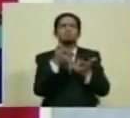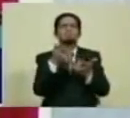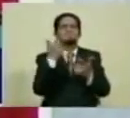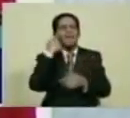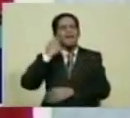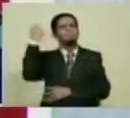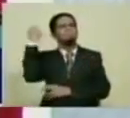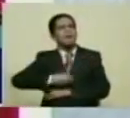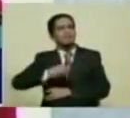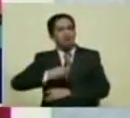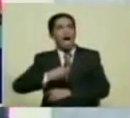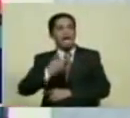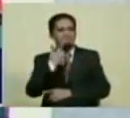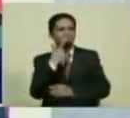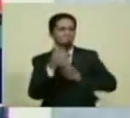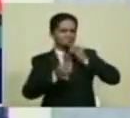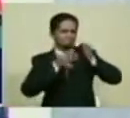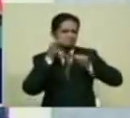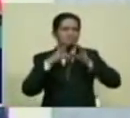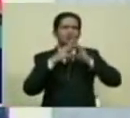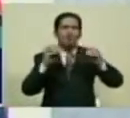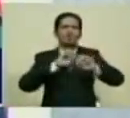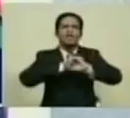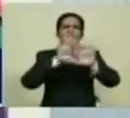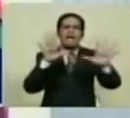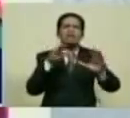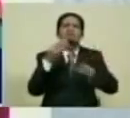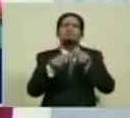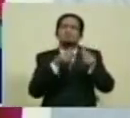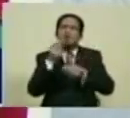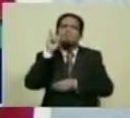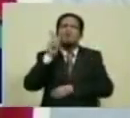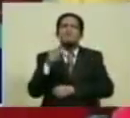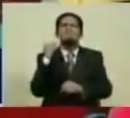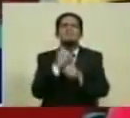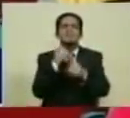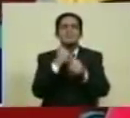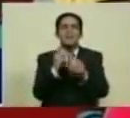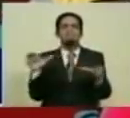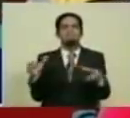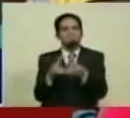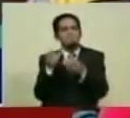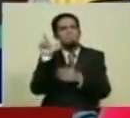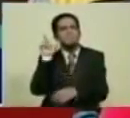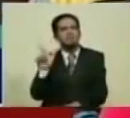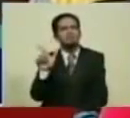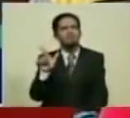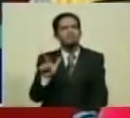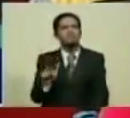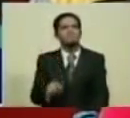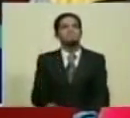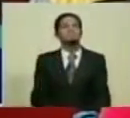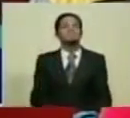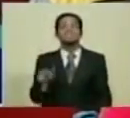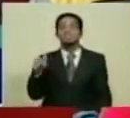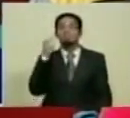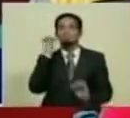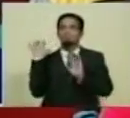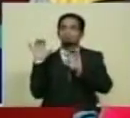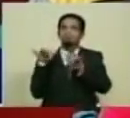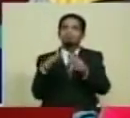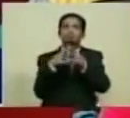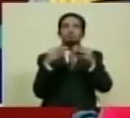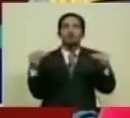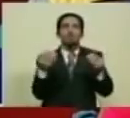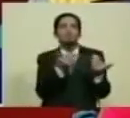líneas de cómo debe ser el trabajo del Partido Socialista Unido de Venezuela. Y aquí están todos sus delegados y